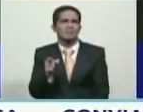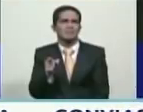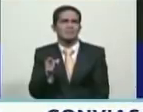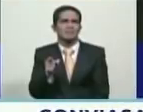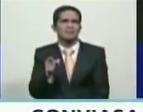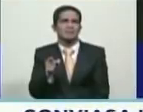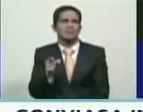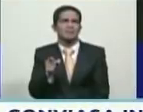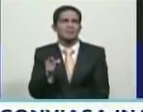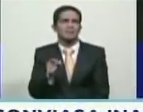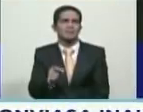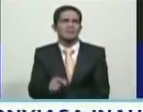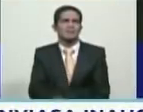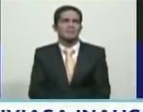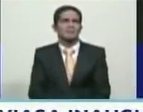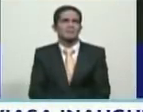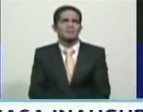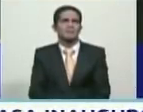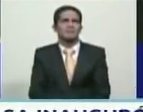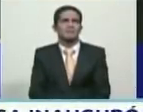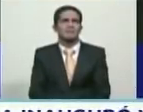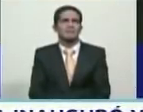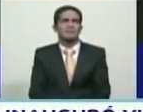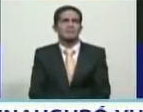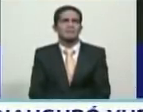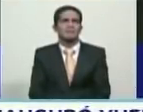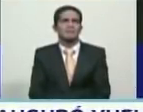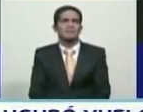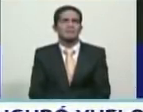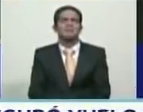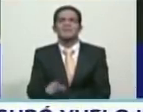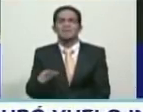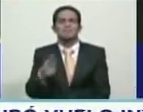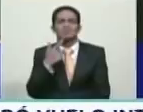a basis, eso no es una base